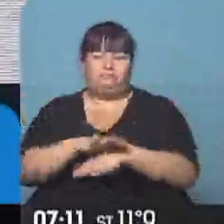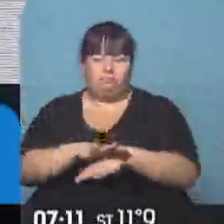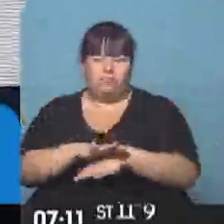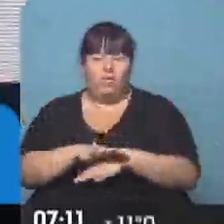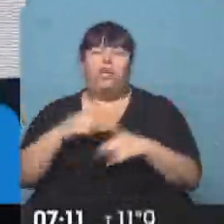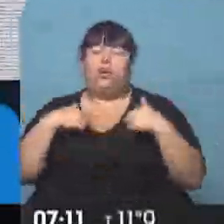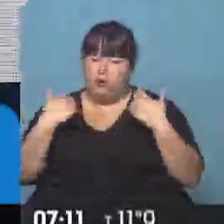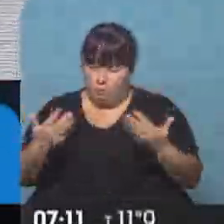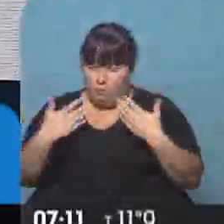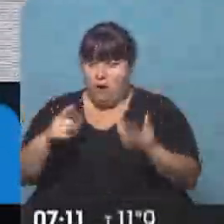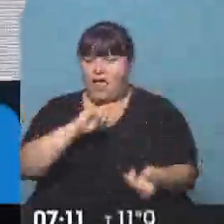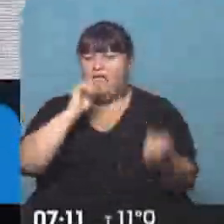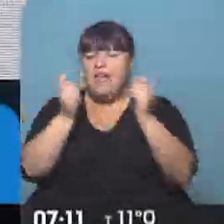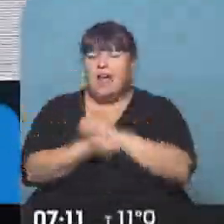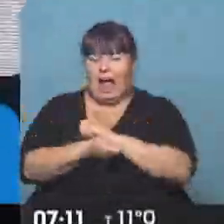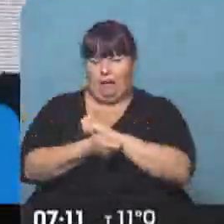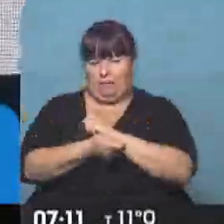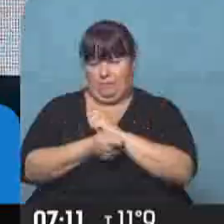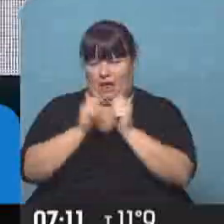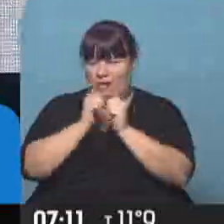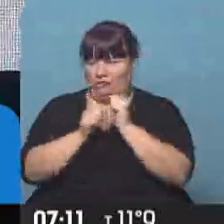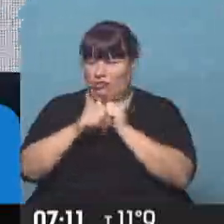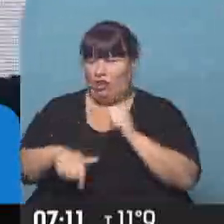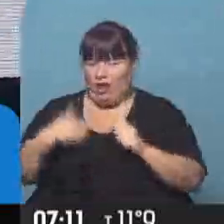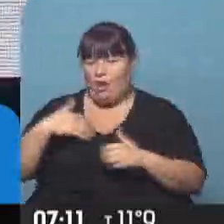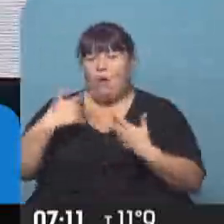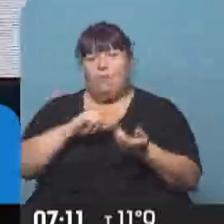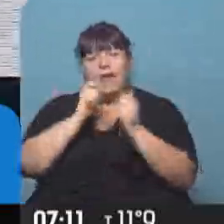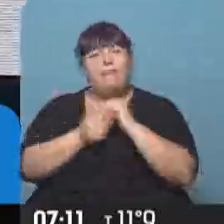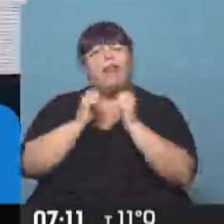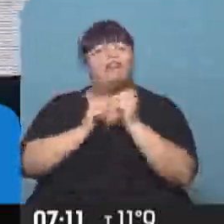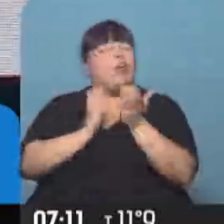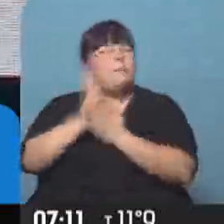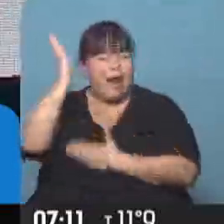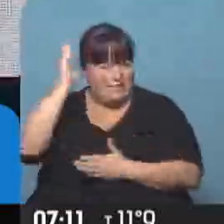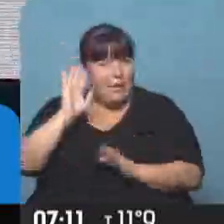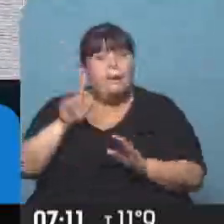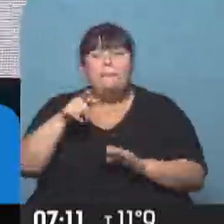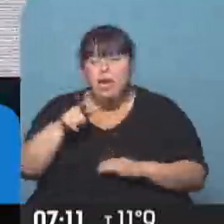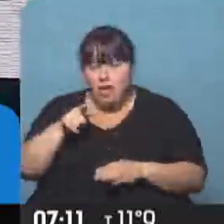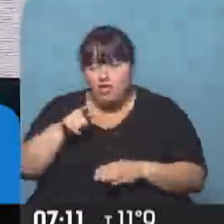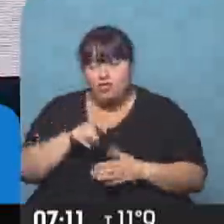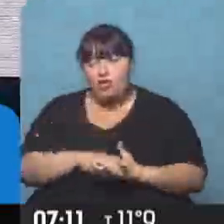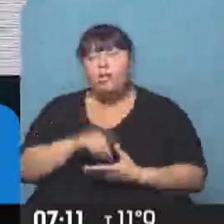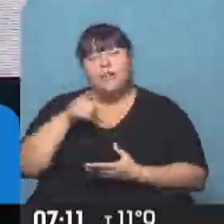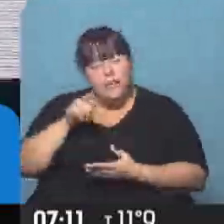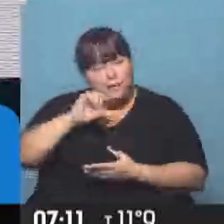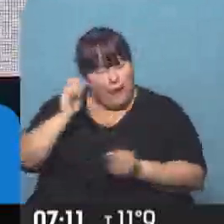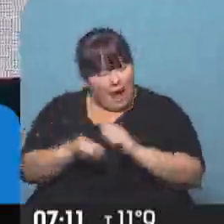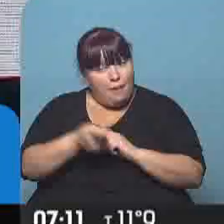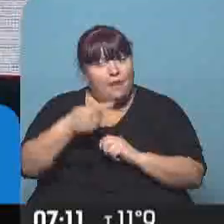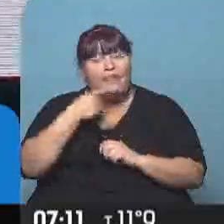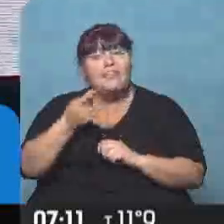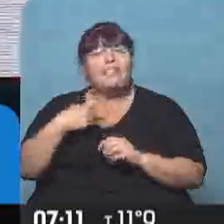de que podemos cambiar la historia, que podemos cambiar la historia para siempre. Pero para eso, como